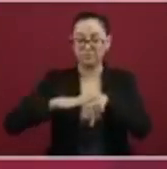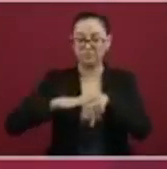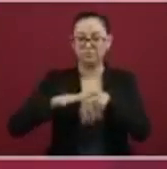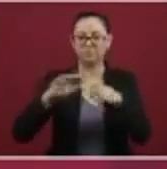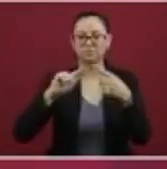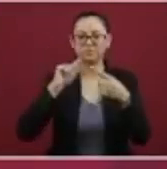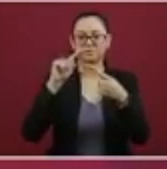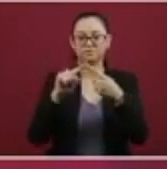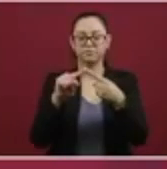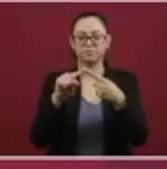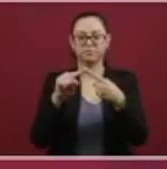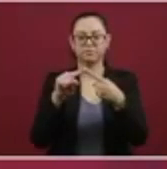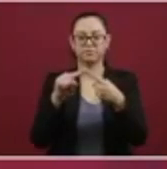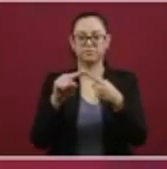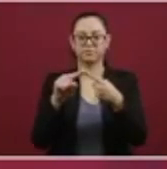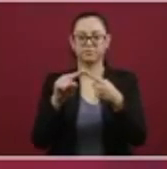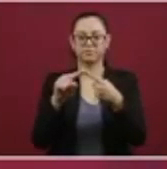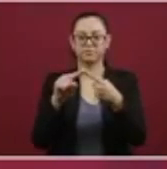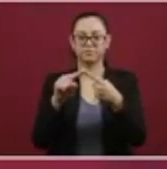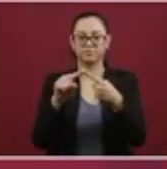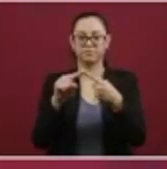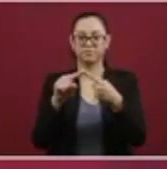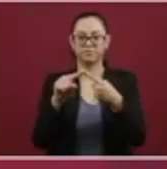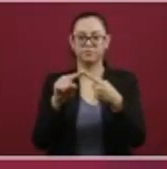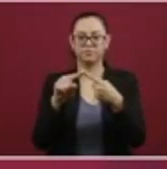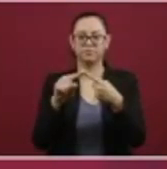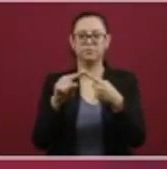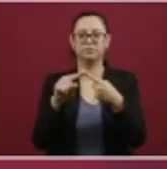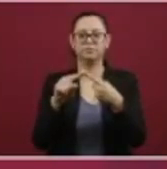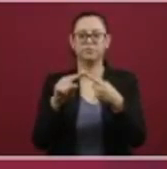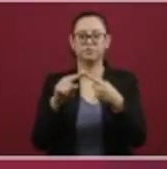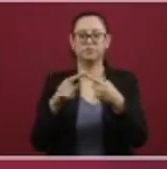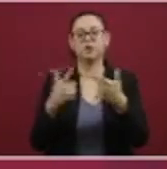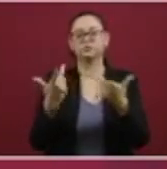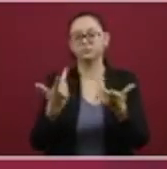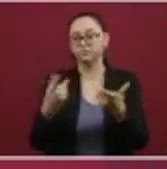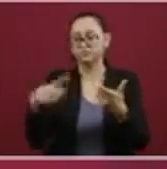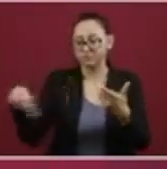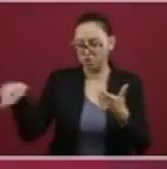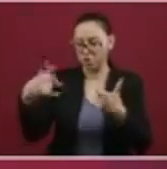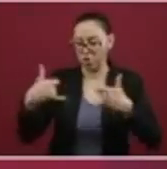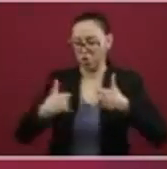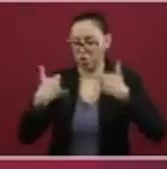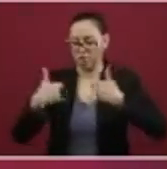es de que los jóvenes tienen tutores,